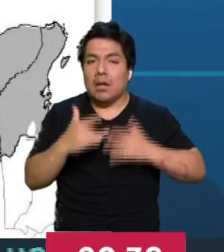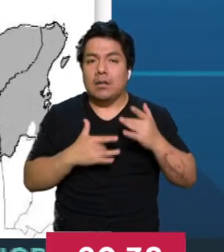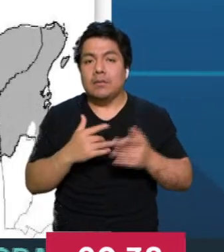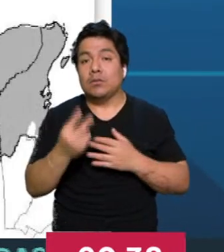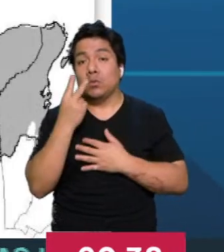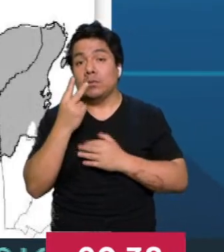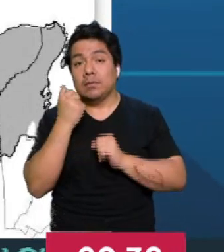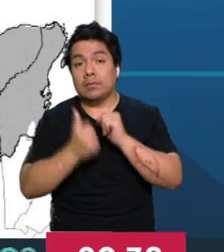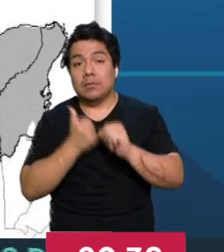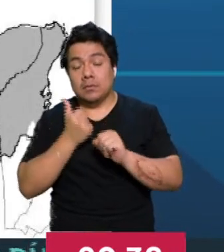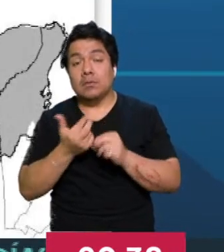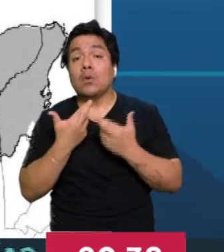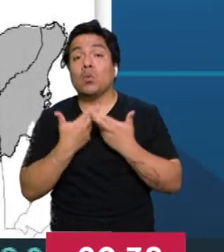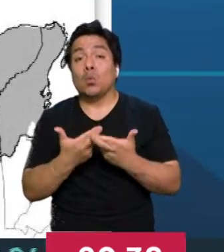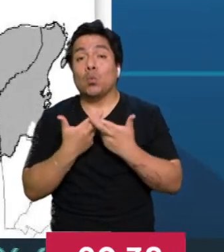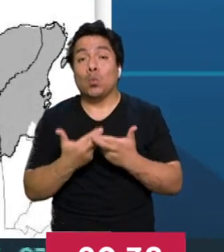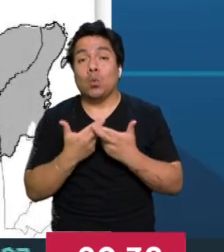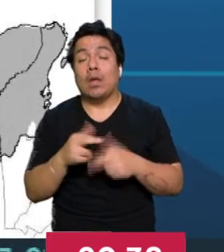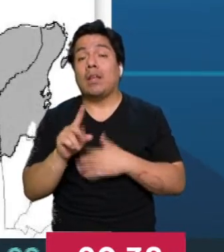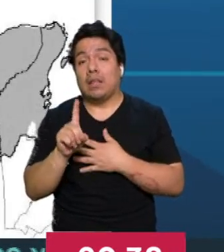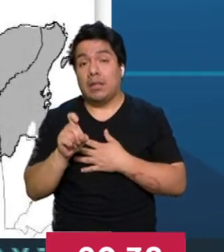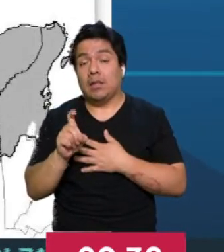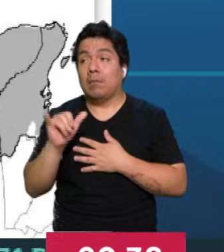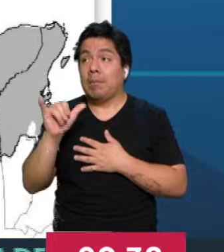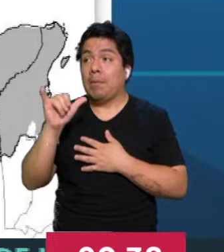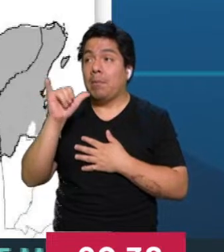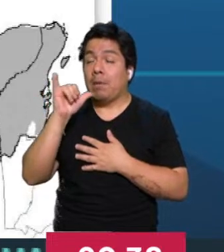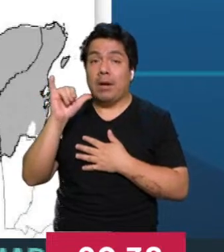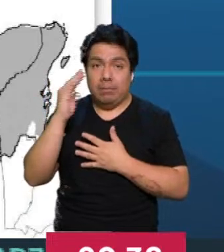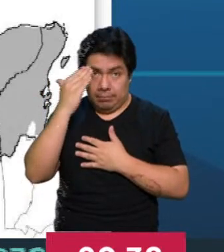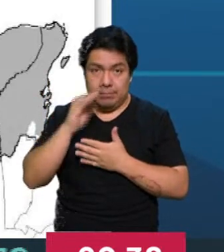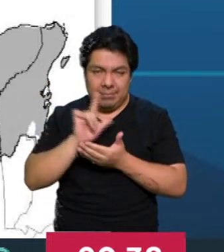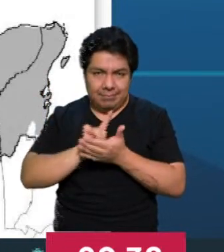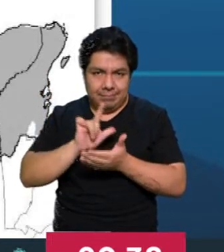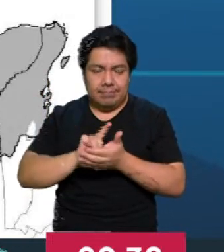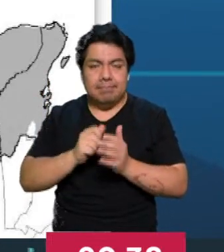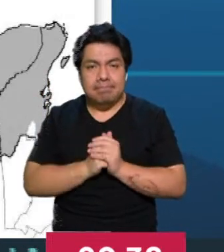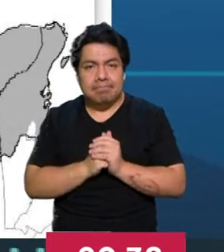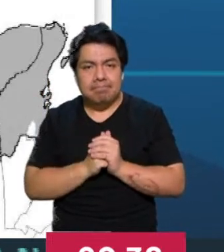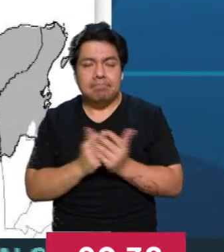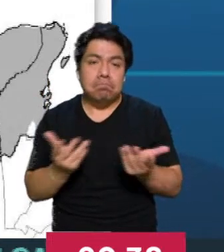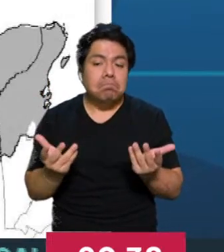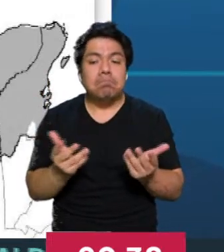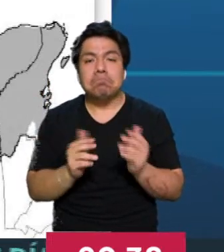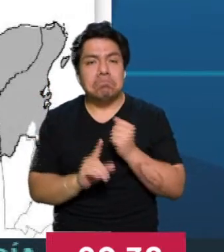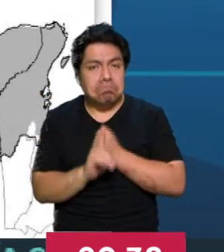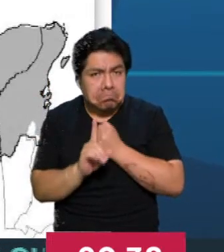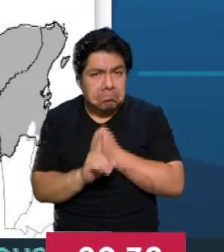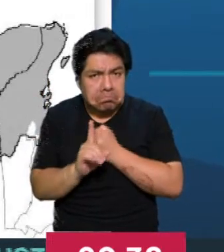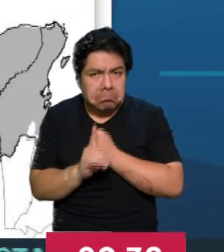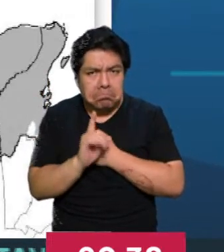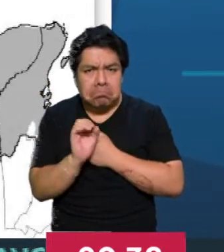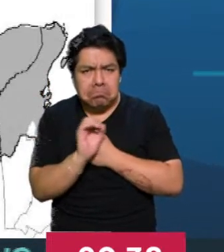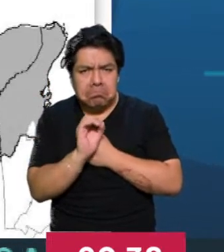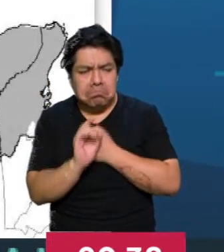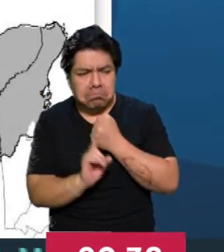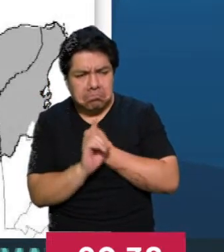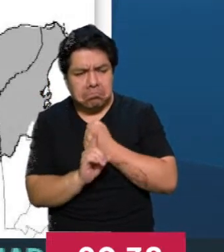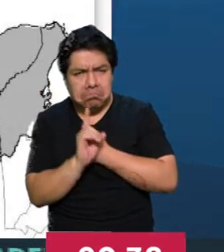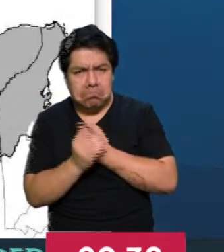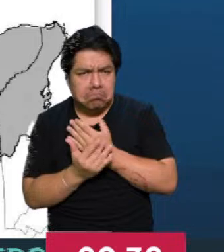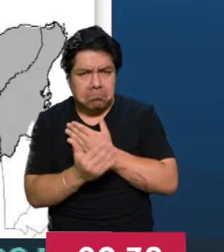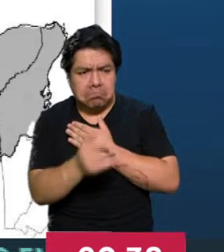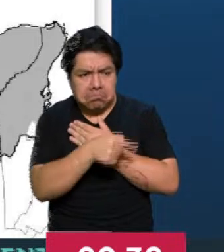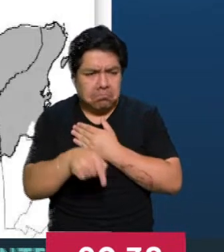2 años de abasto para el agua potable o de uso común, digamos. Entonces no hay un problema que lo estemos previendo para